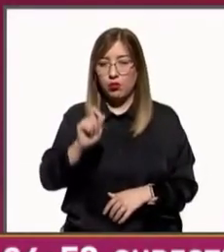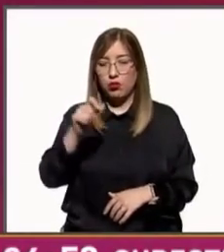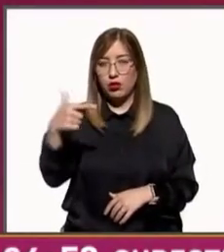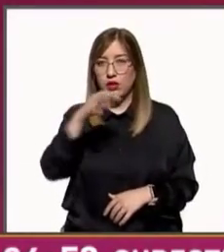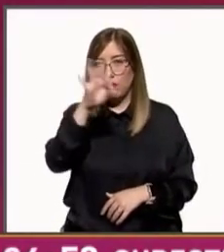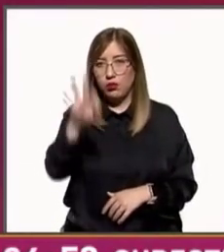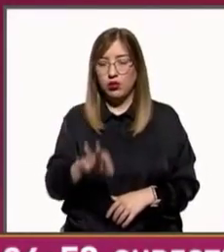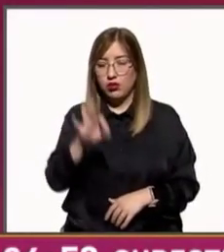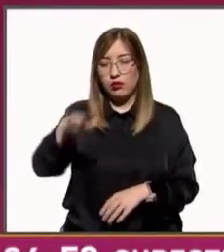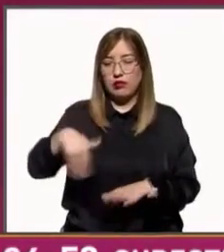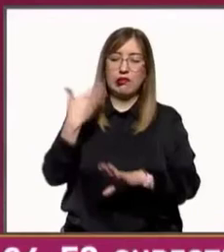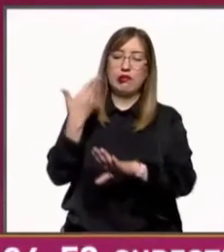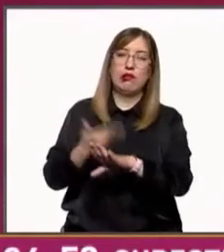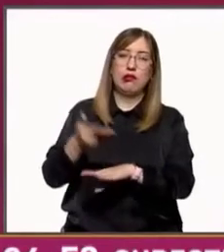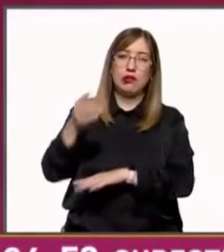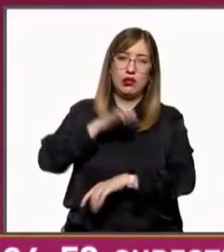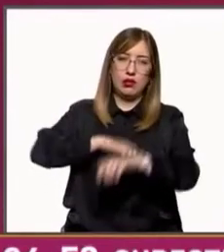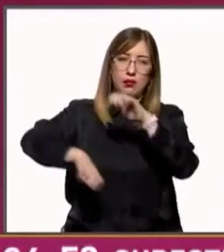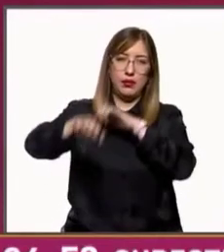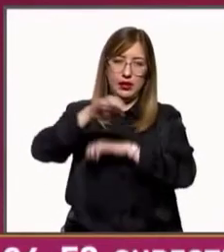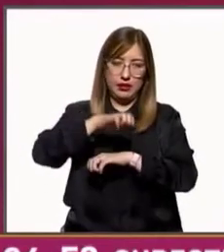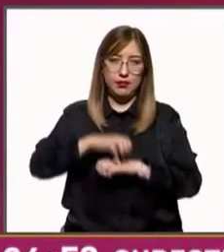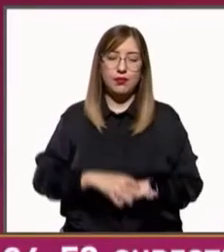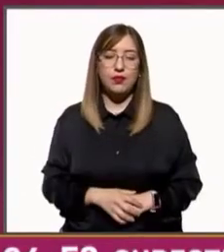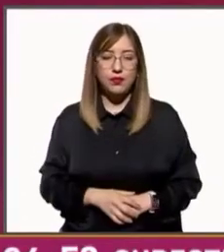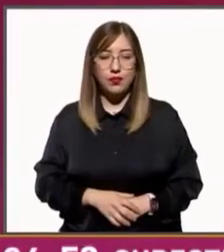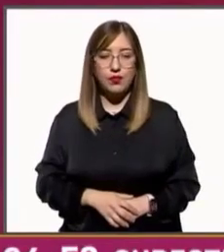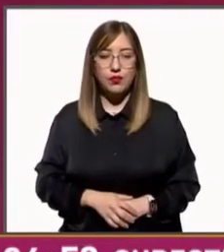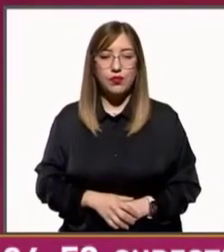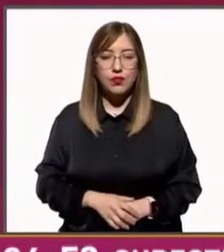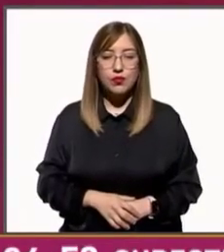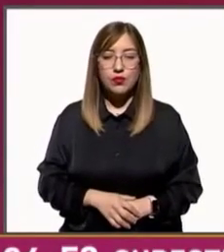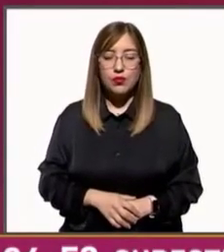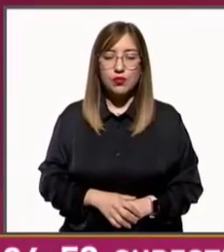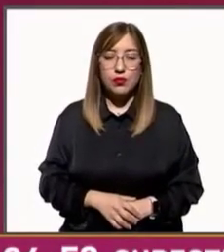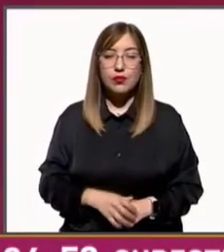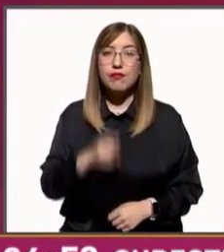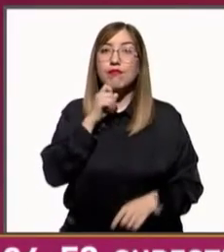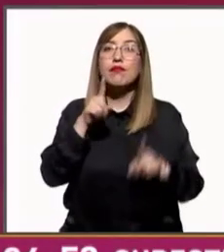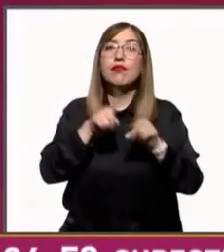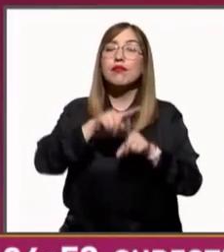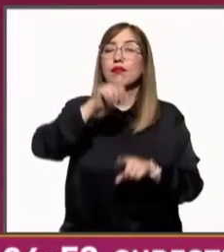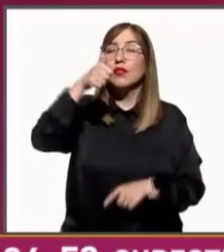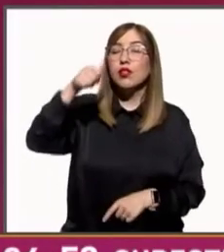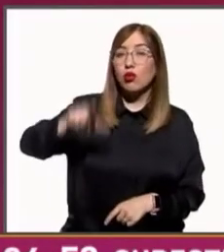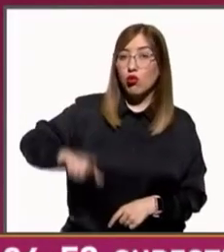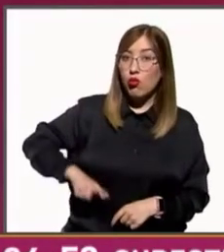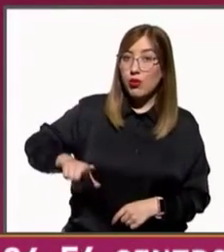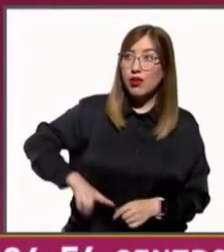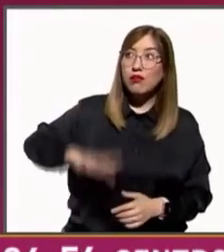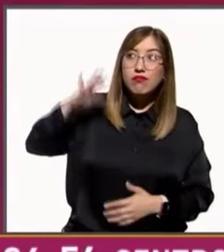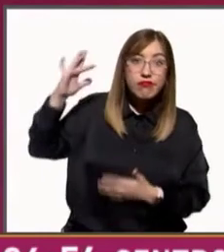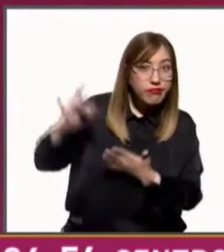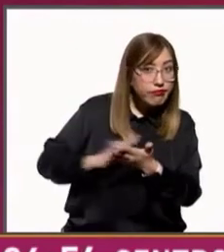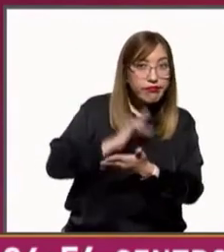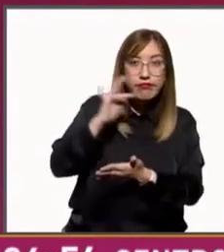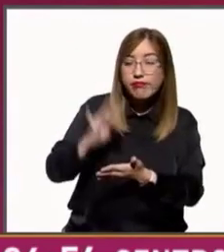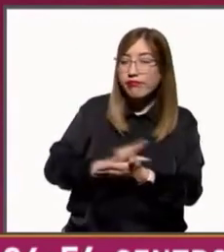3. Aquí hay una atribución, digamos, al gobierno, falta de apoyos del